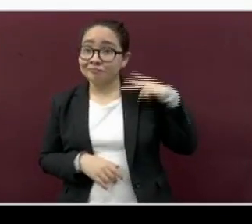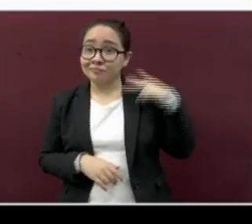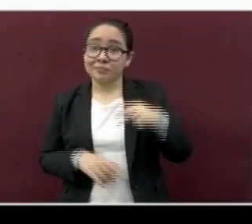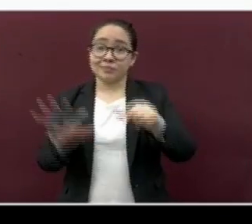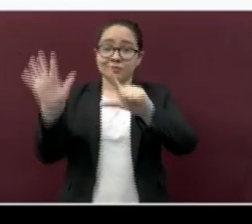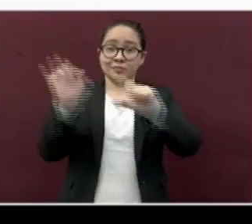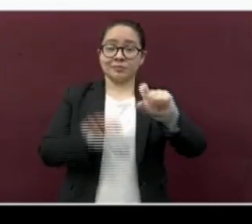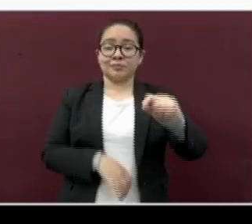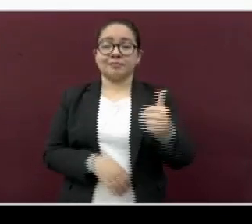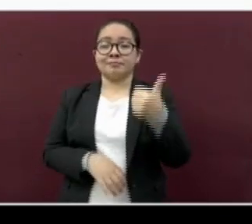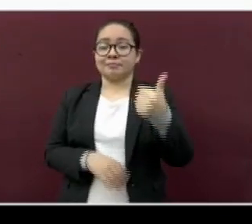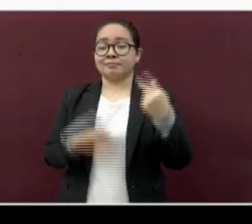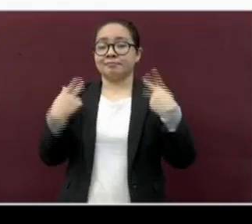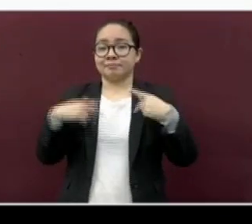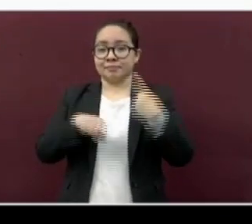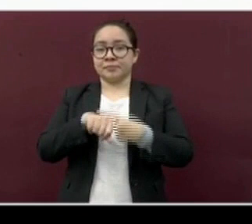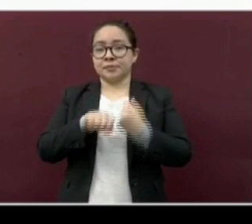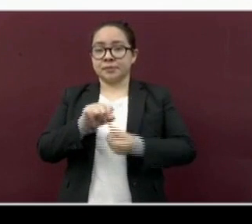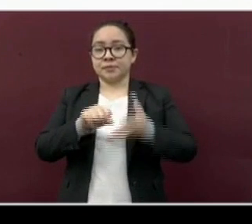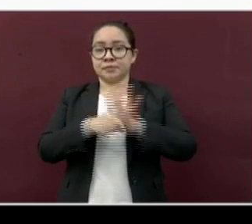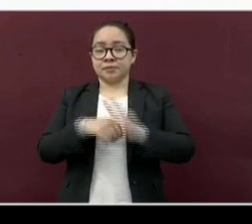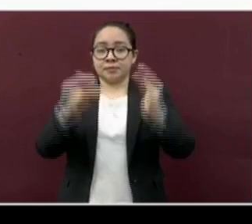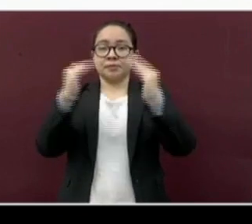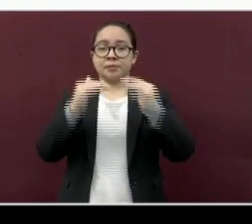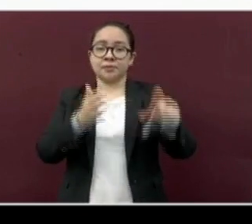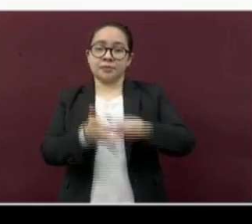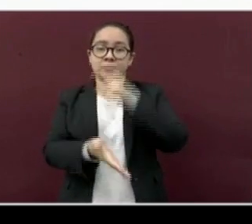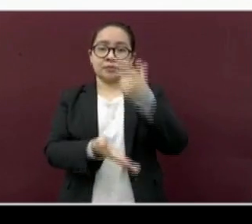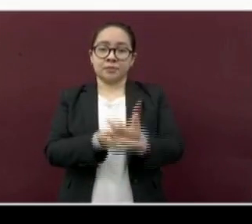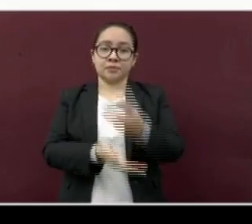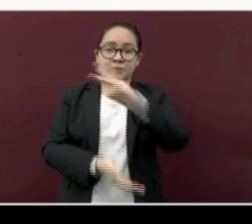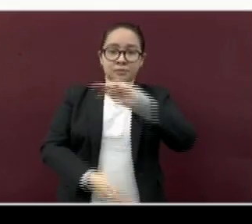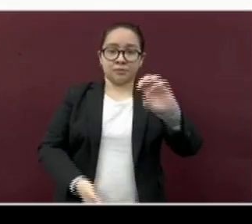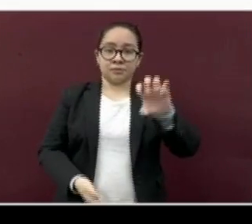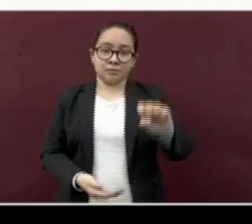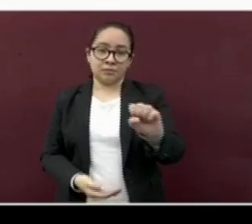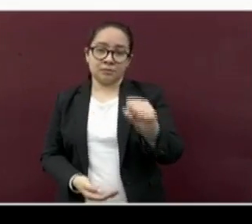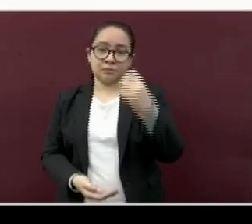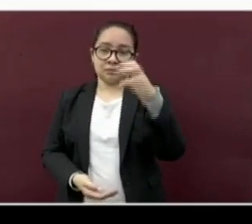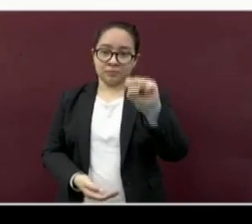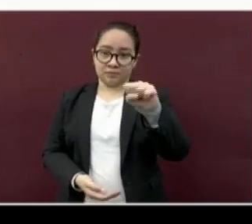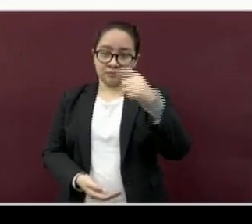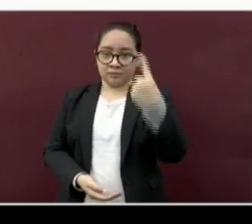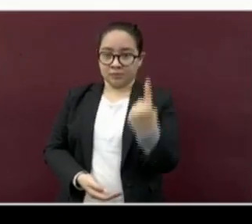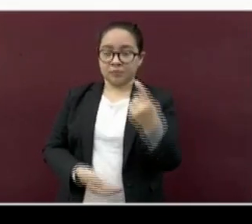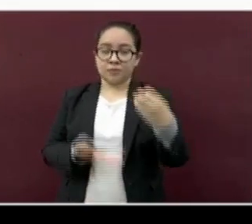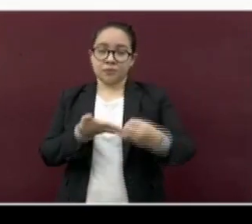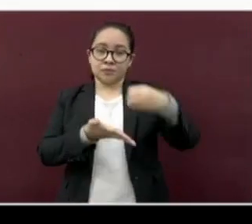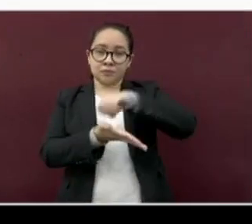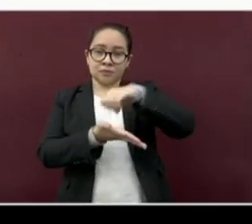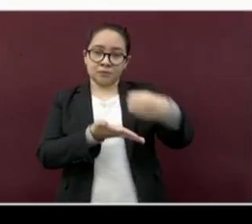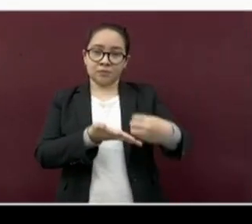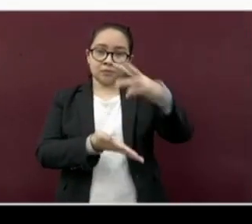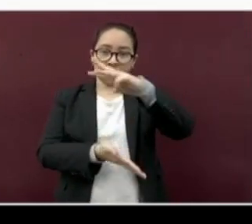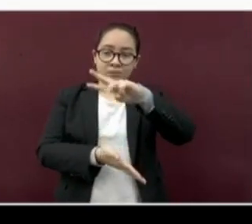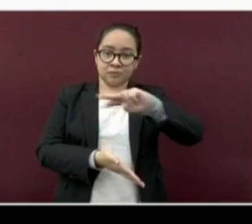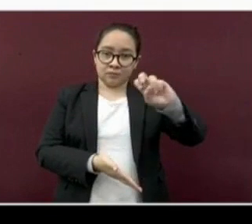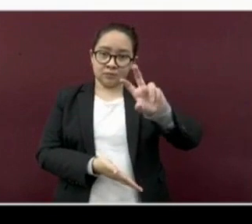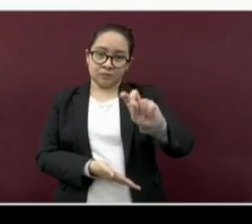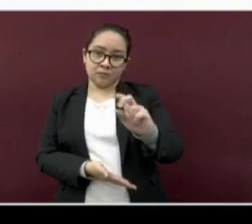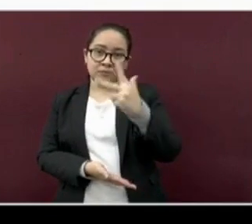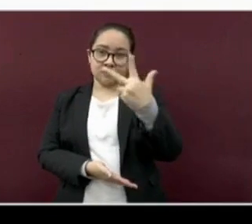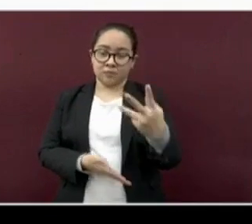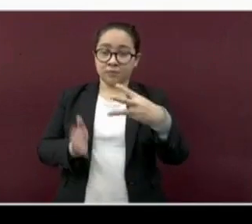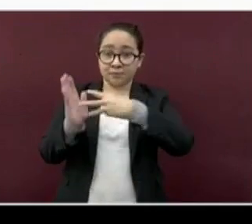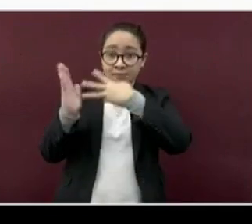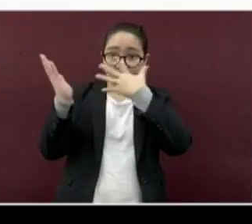726 casos actuales. Le sigue el de Jalapa, con 361. Orizaba, 238. Martínez de la